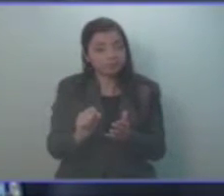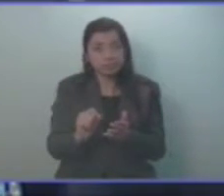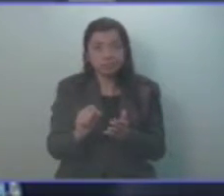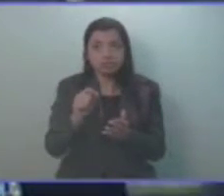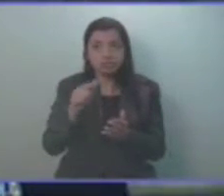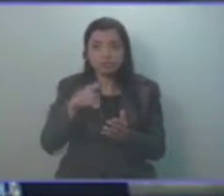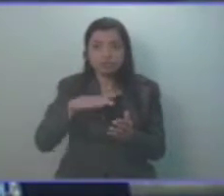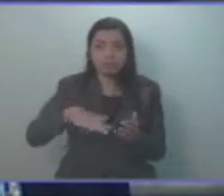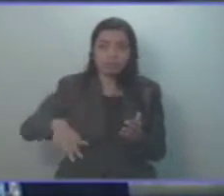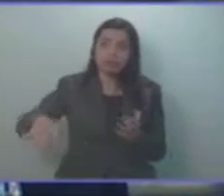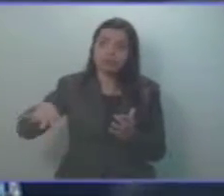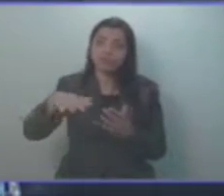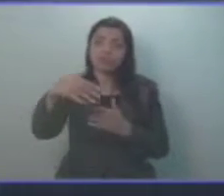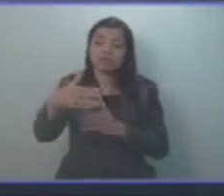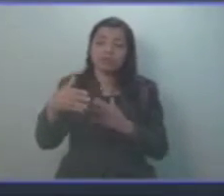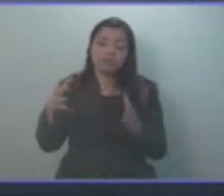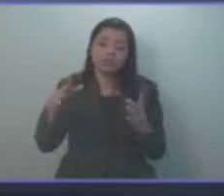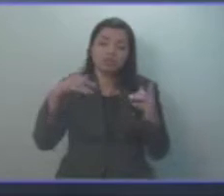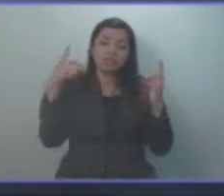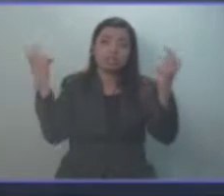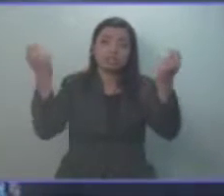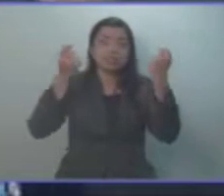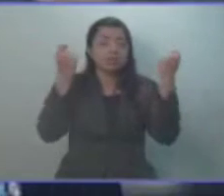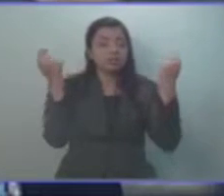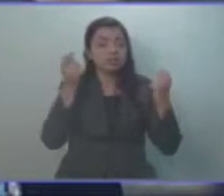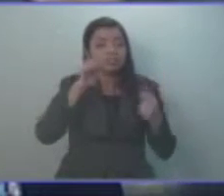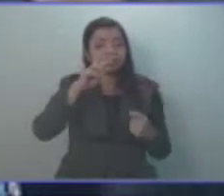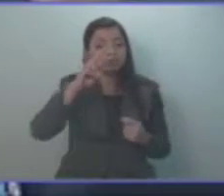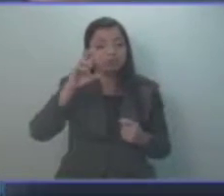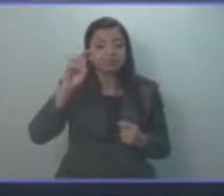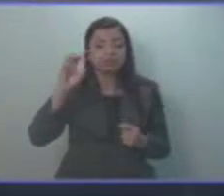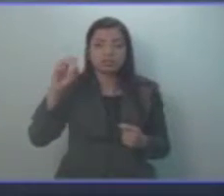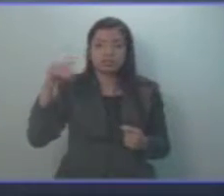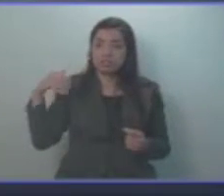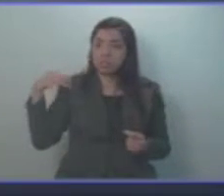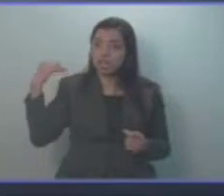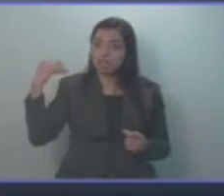dicho local cuando se celebró los 200 aniversarios de la